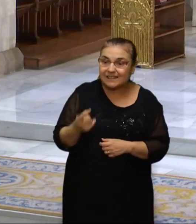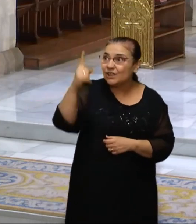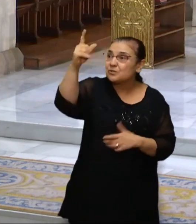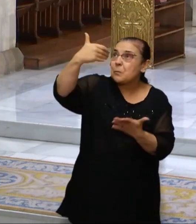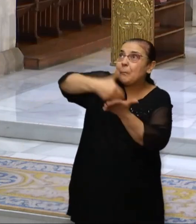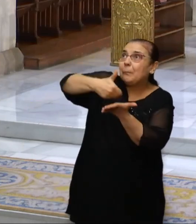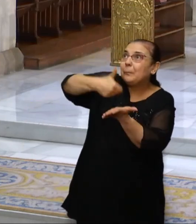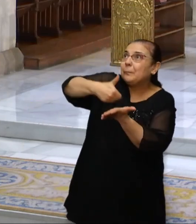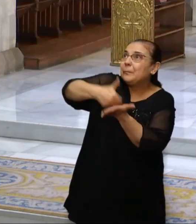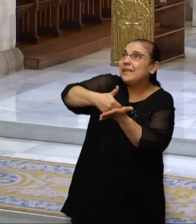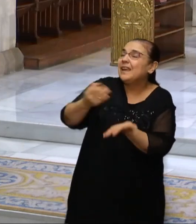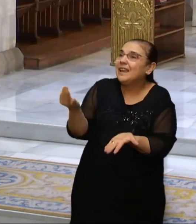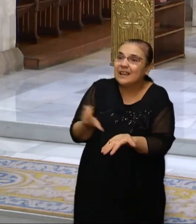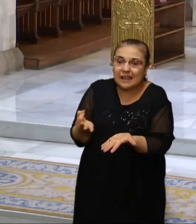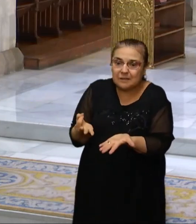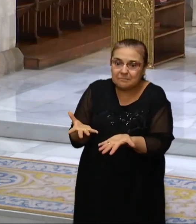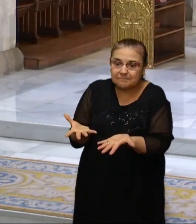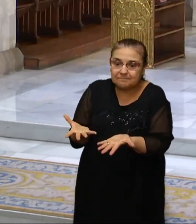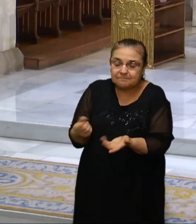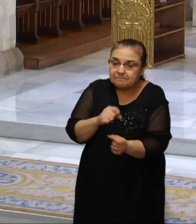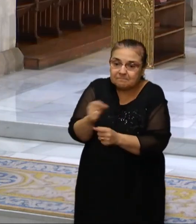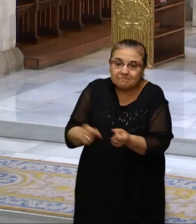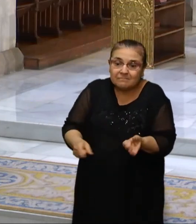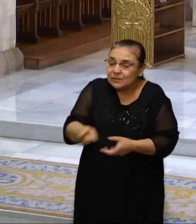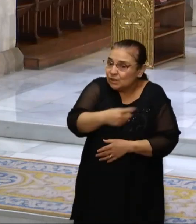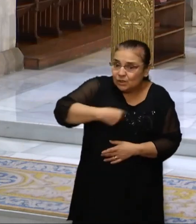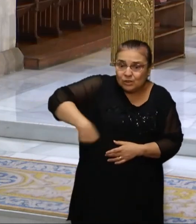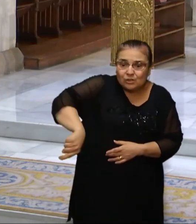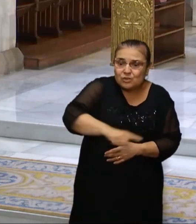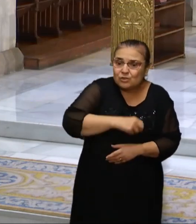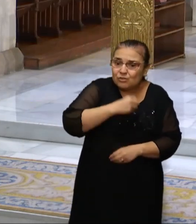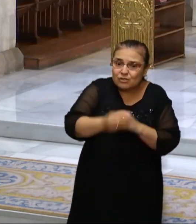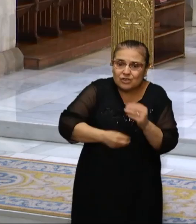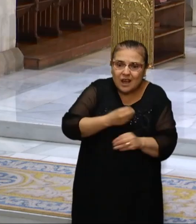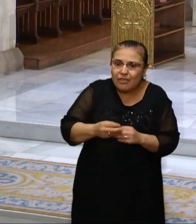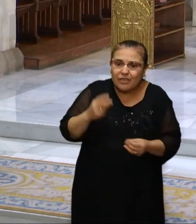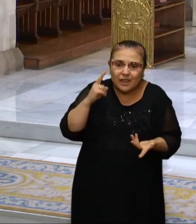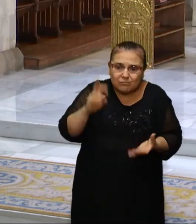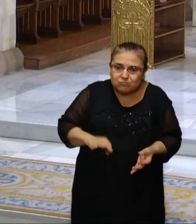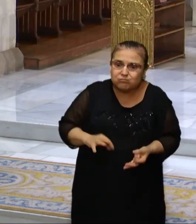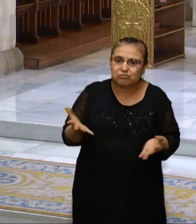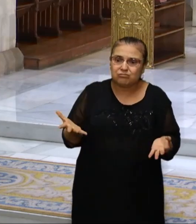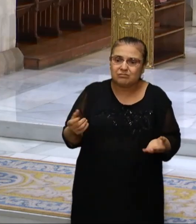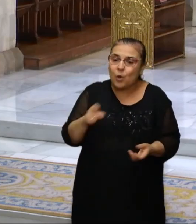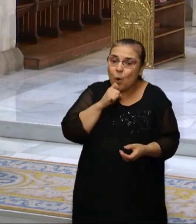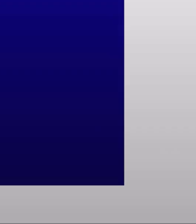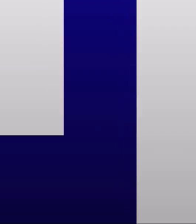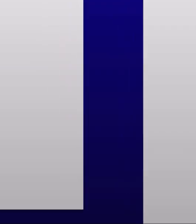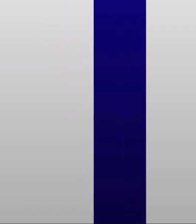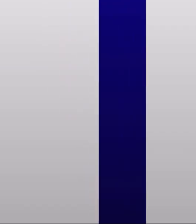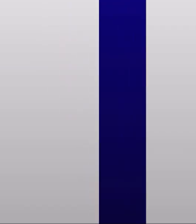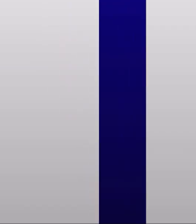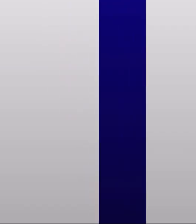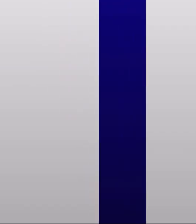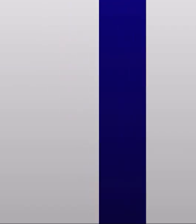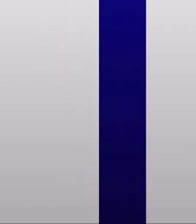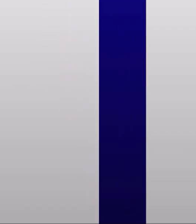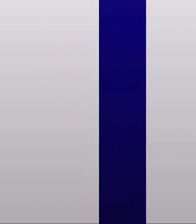pide y Cómo podemos nosotros hacer realidad que así sea